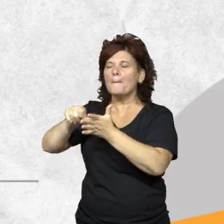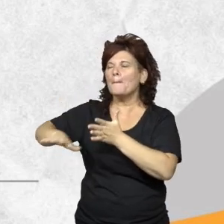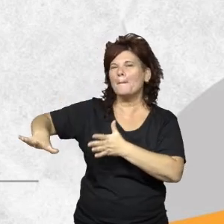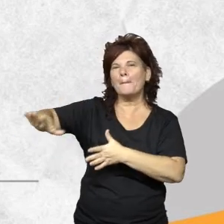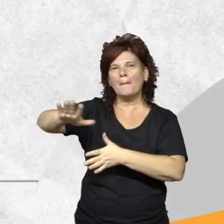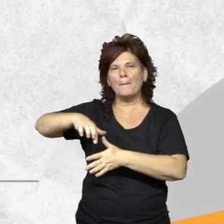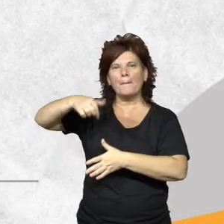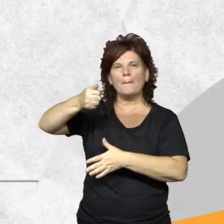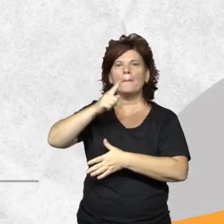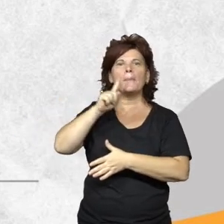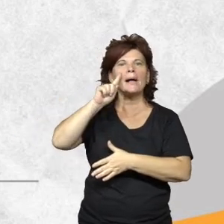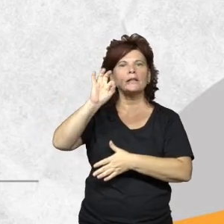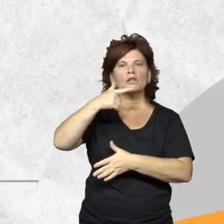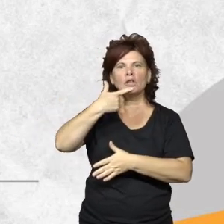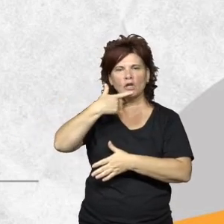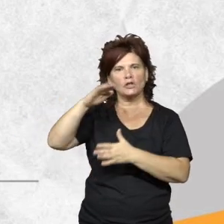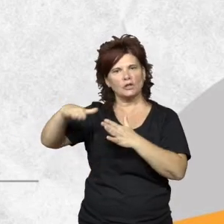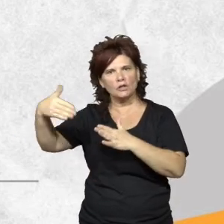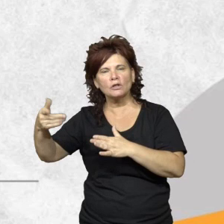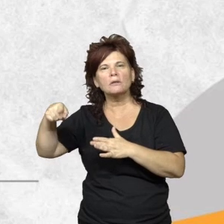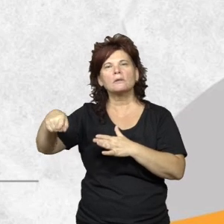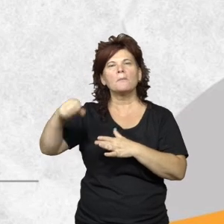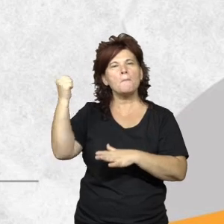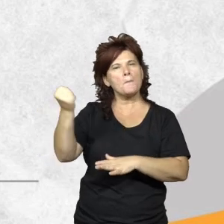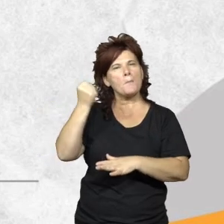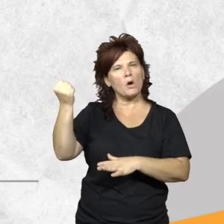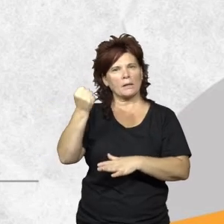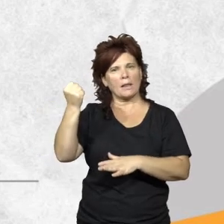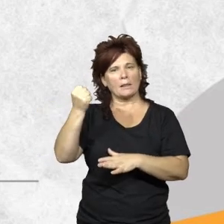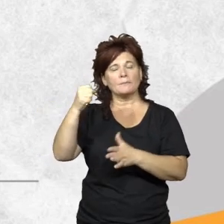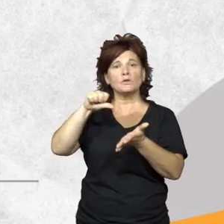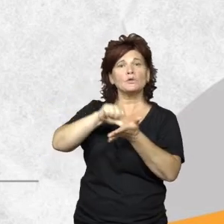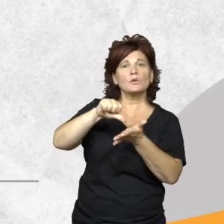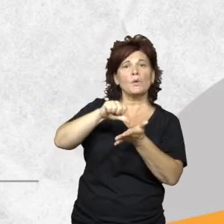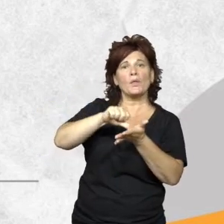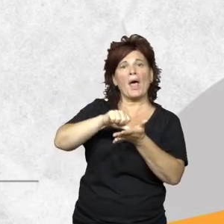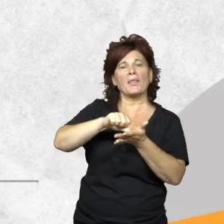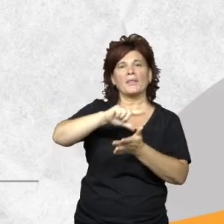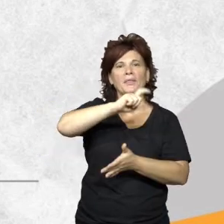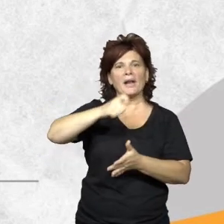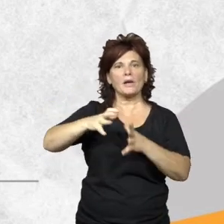patios y el predio importantísimo porque en la ciudad de Río Grande,